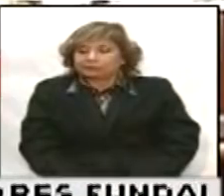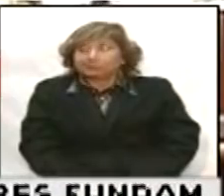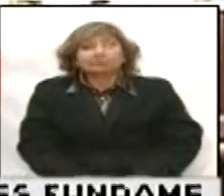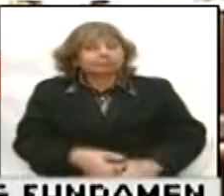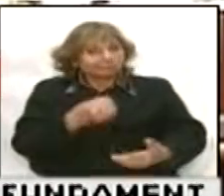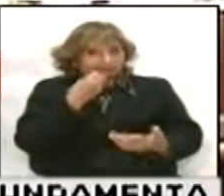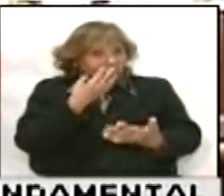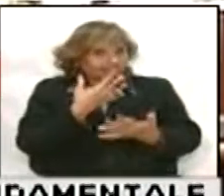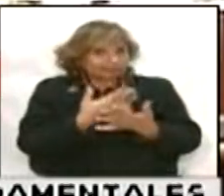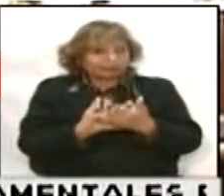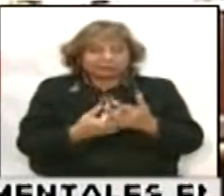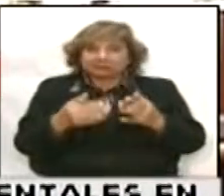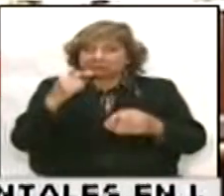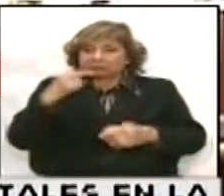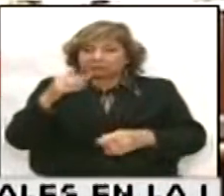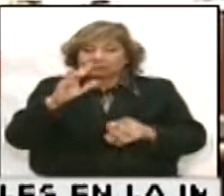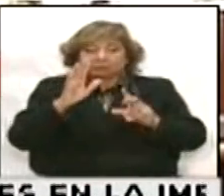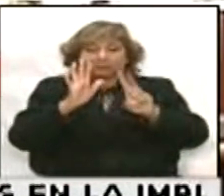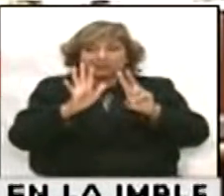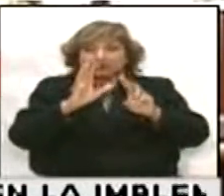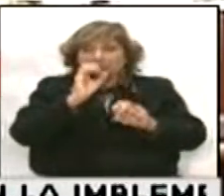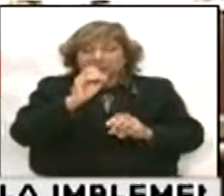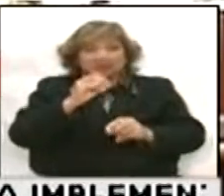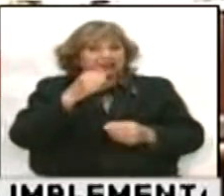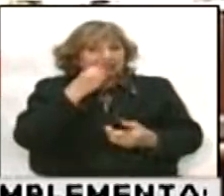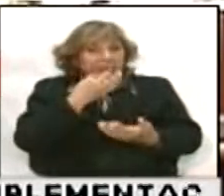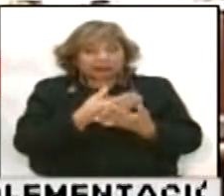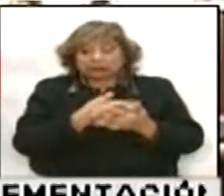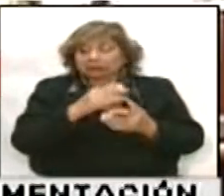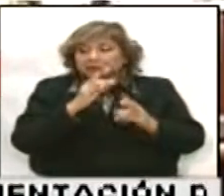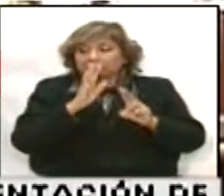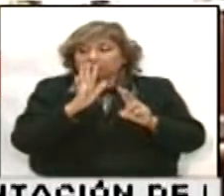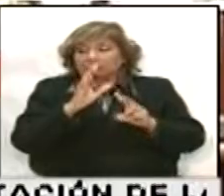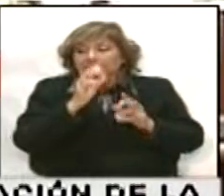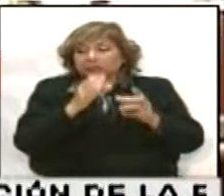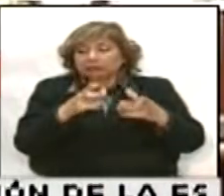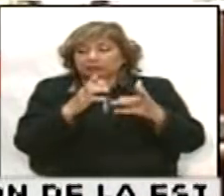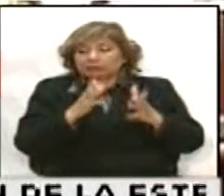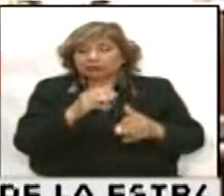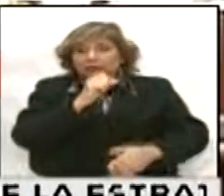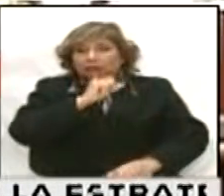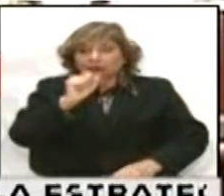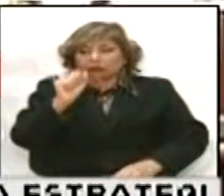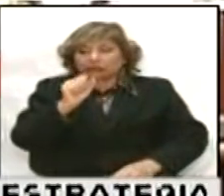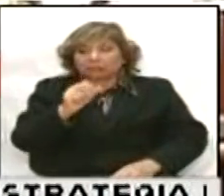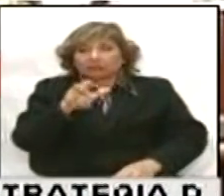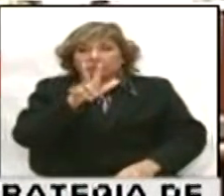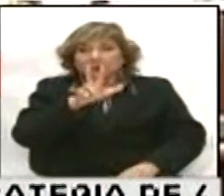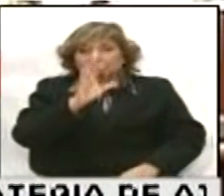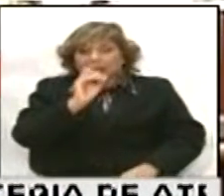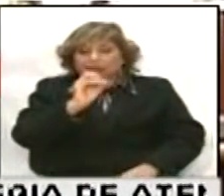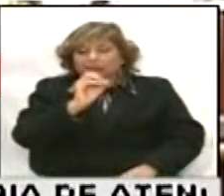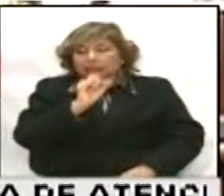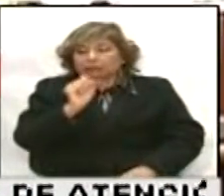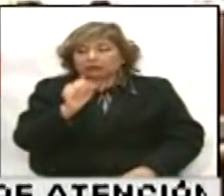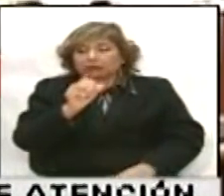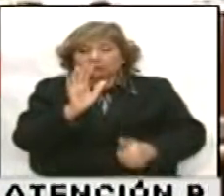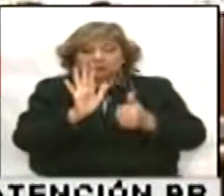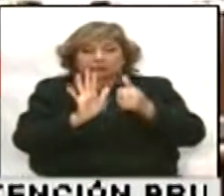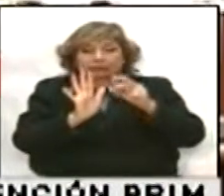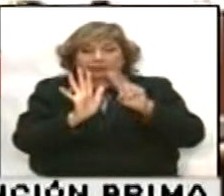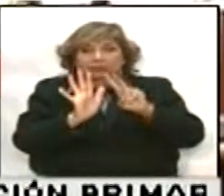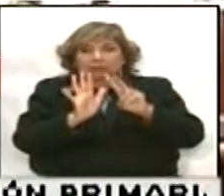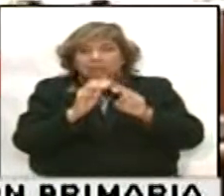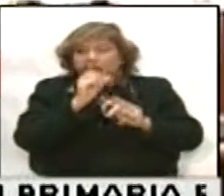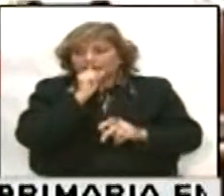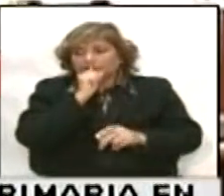Bien, han votado a favor 70 señores congresistas, 70 en contra, 30 en contra, 7